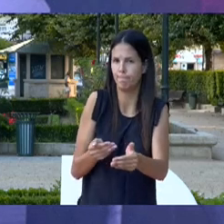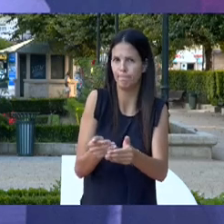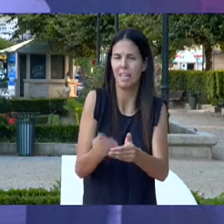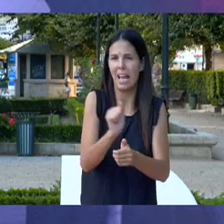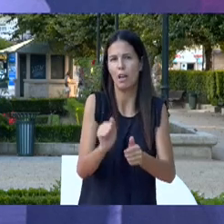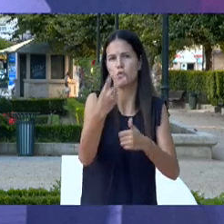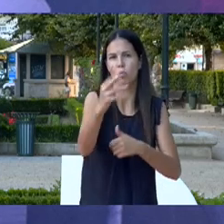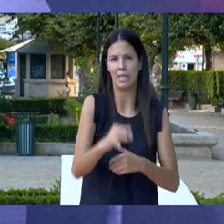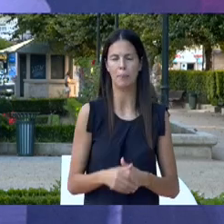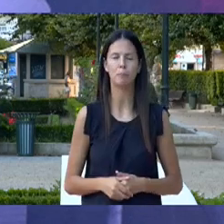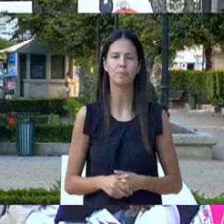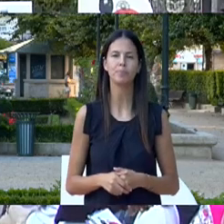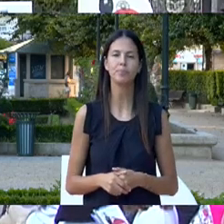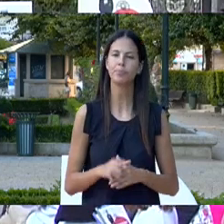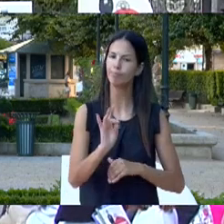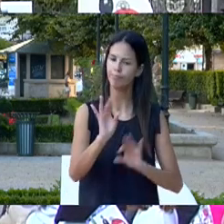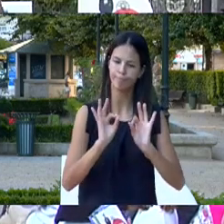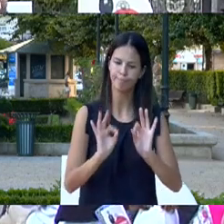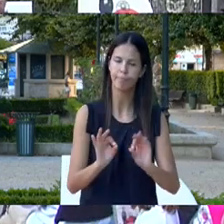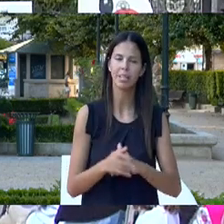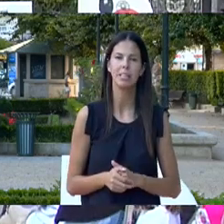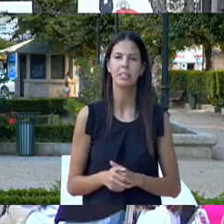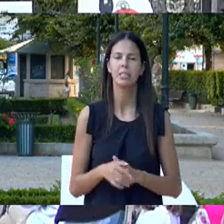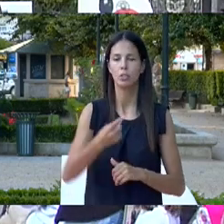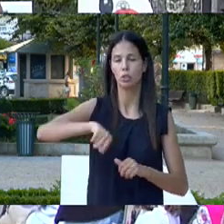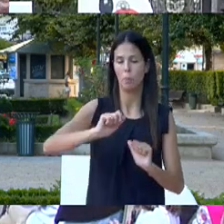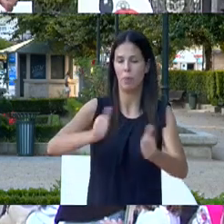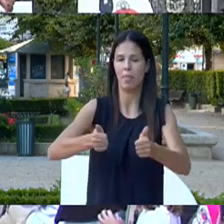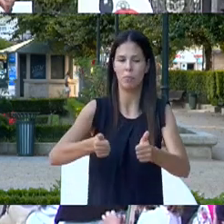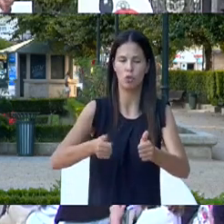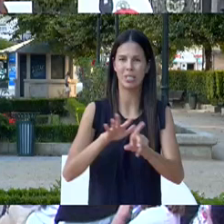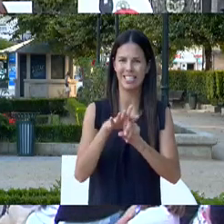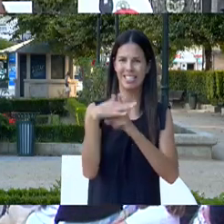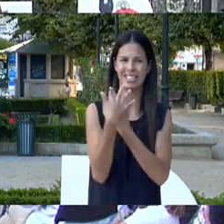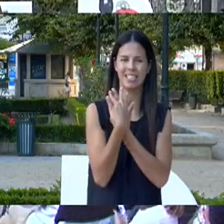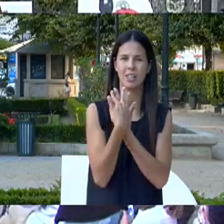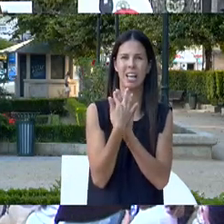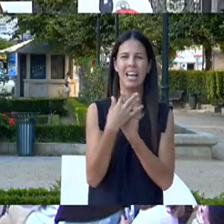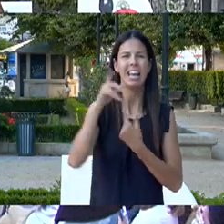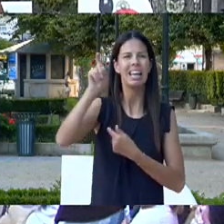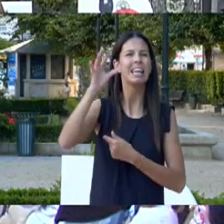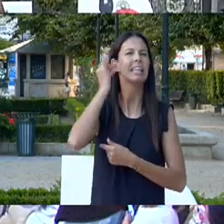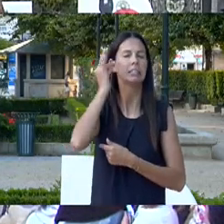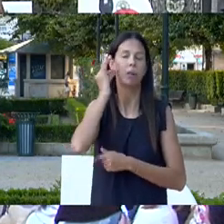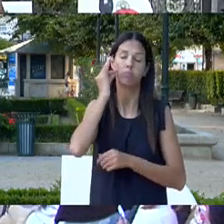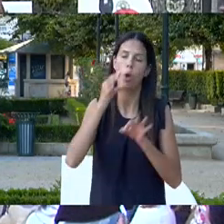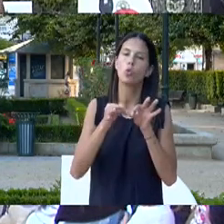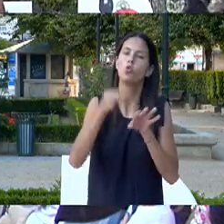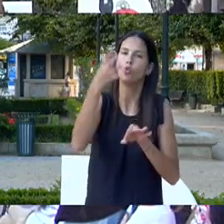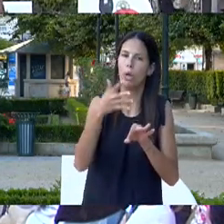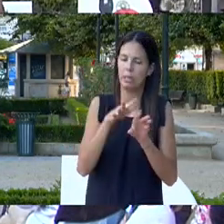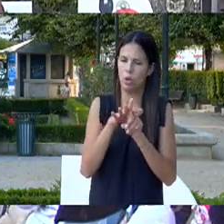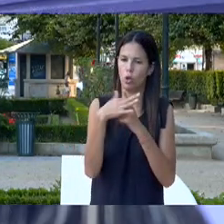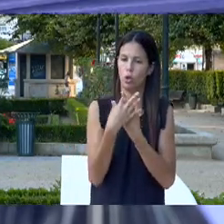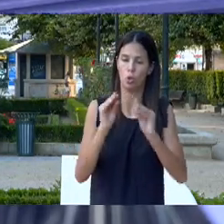nos anos 20. Sí, efectivamente, partimos de aí de que Ernestina foi unha privilexiada no seu contexto,